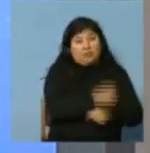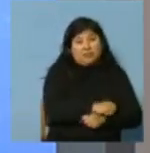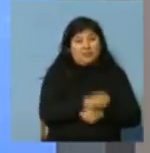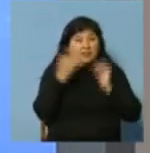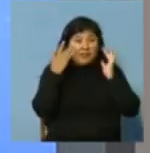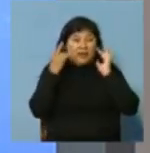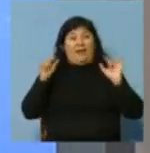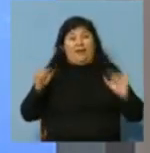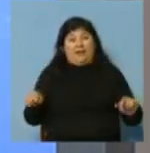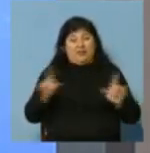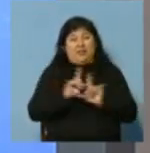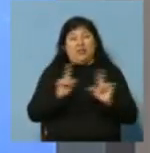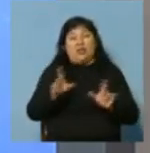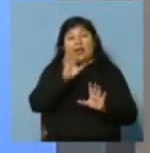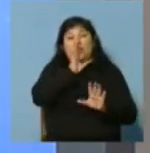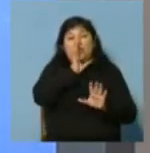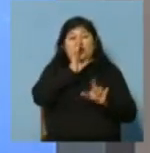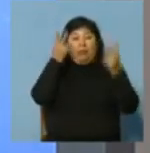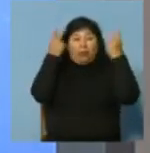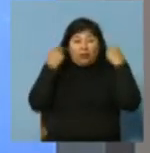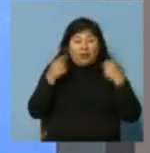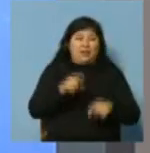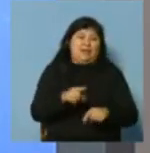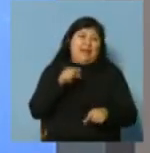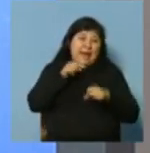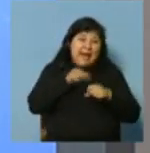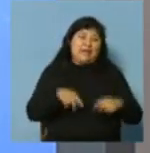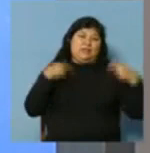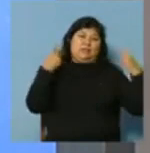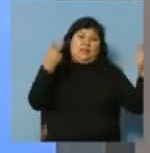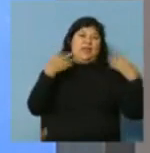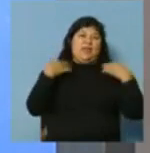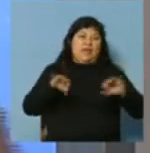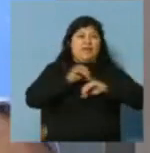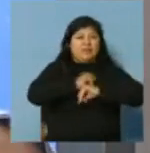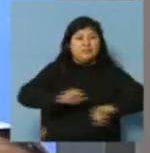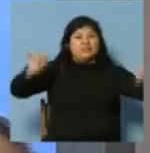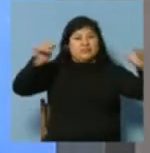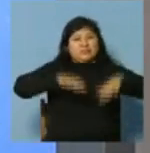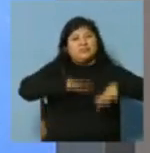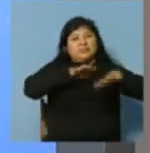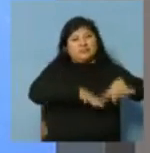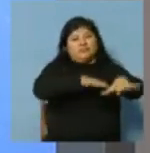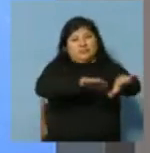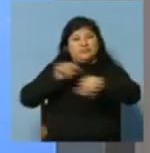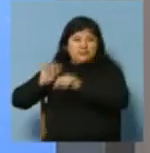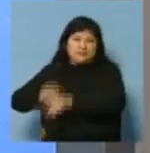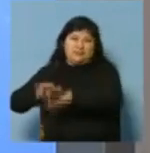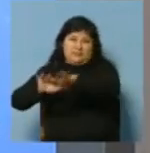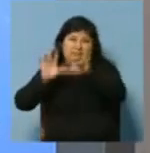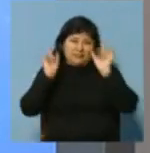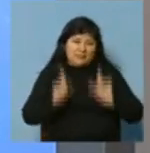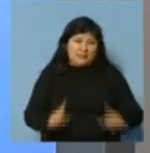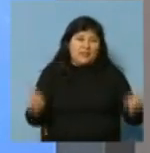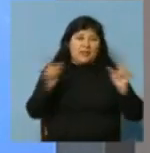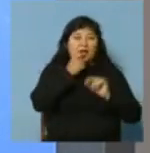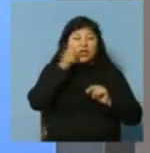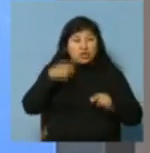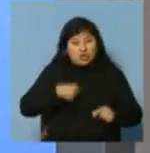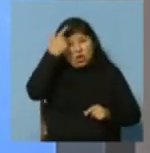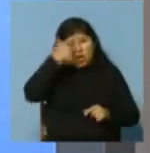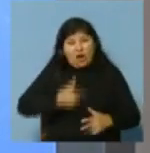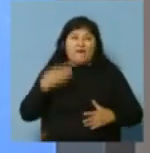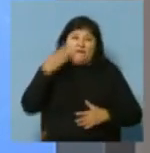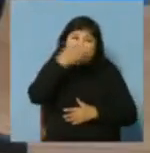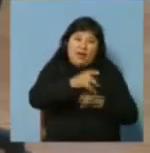precisamente son estas voces calladas las que tienen que salir a manifestarse y esto ha sucedido últimamente en cada visita del lugar donde su